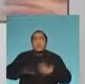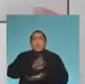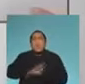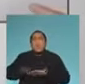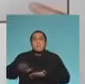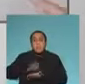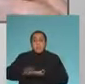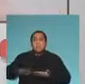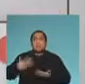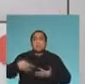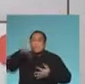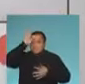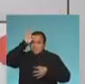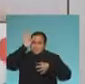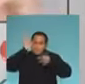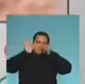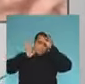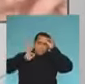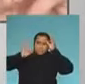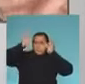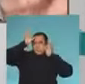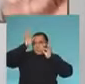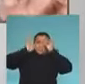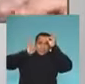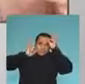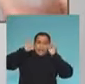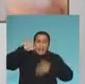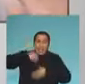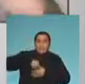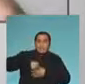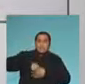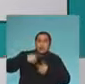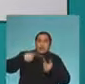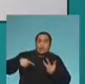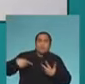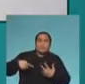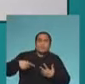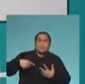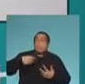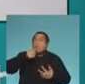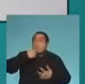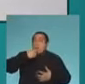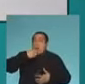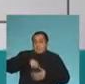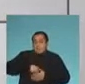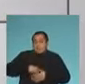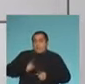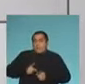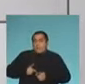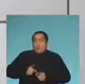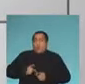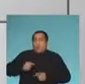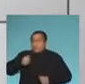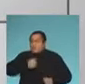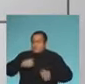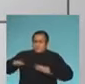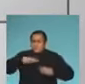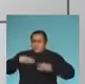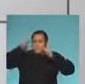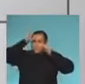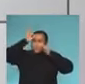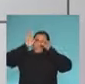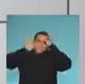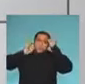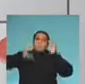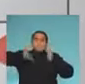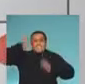la transpiración también sacamos residuos tóxicos que si no están, quedan acumulados en nuestro cuerpito. Entonces, actividad muy corporal. Muy interesante.